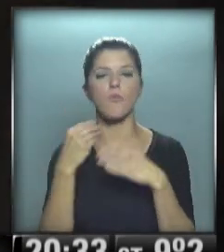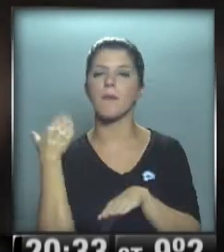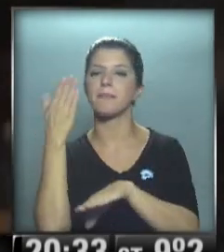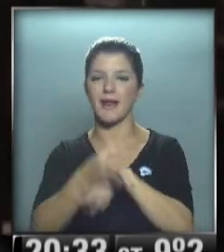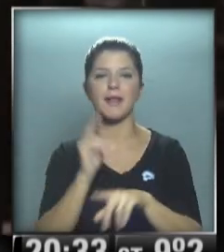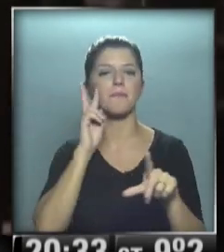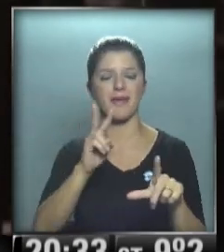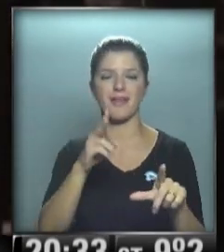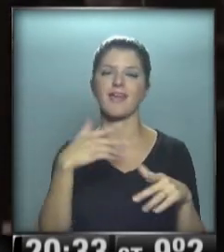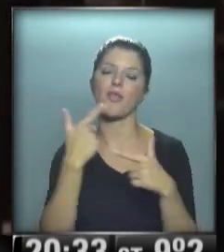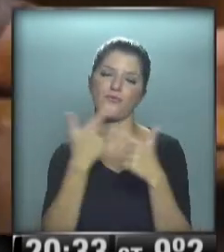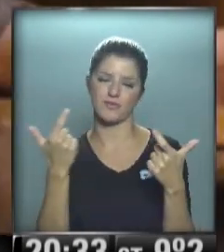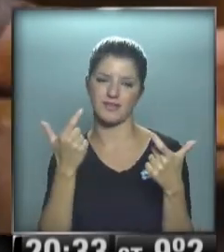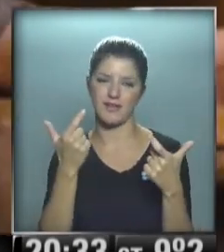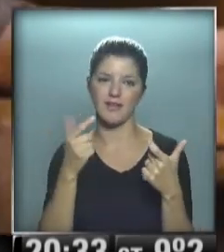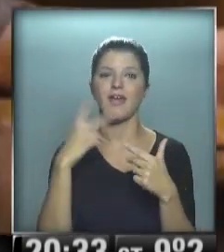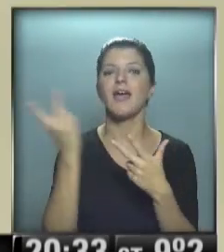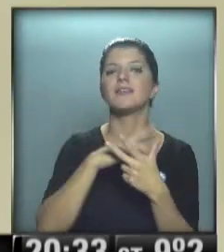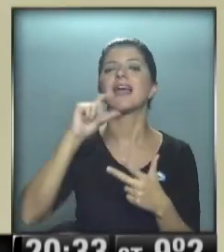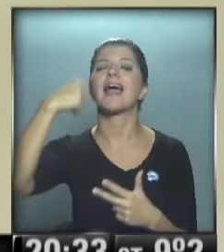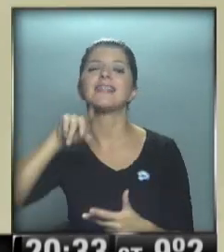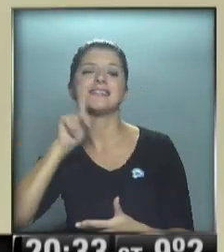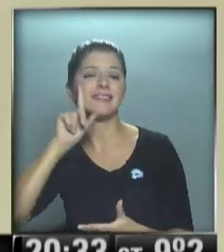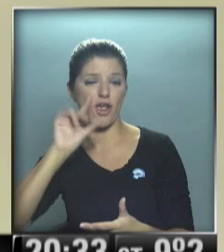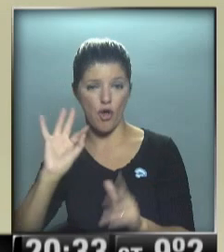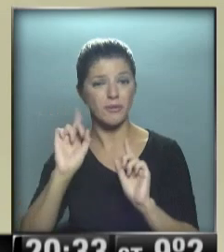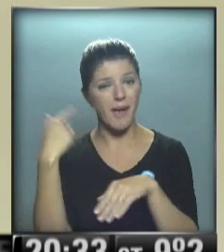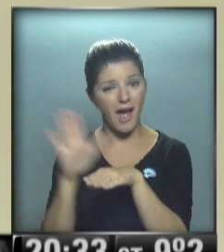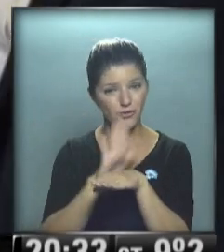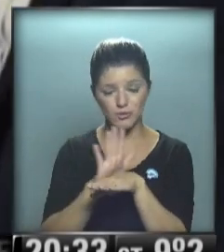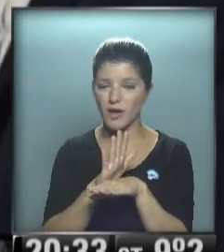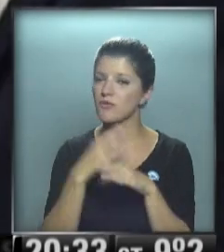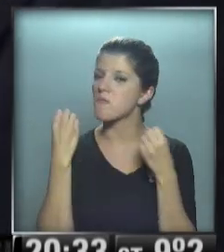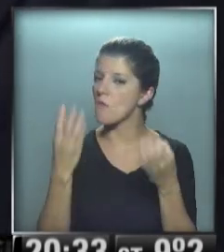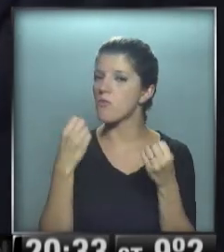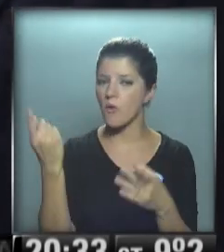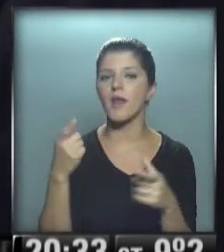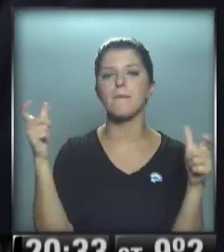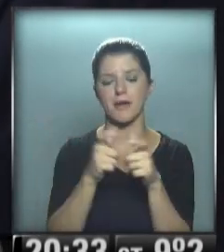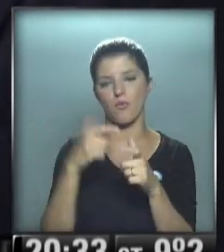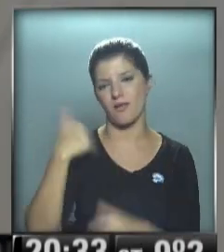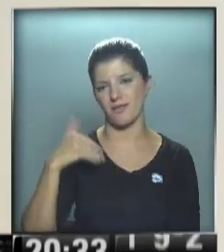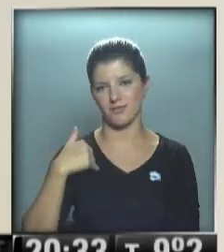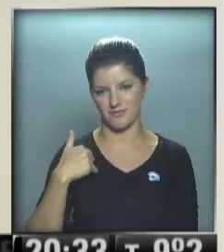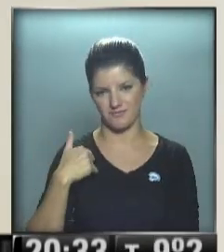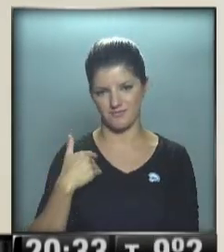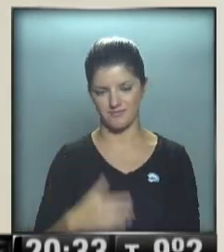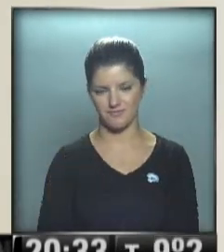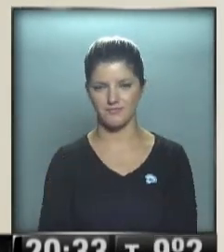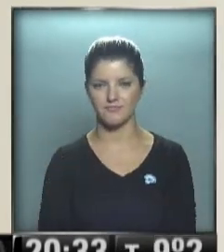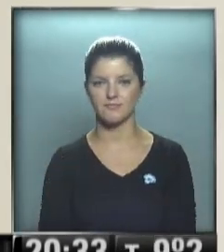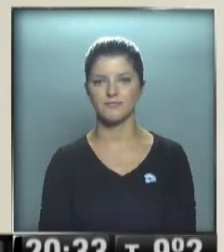disfrutar marilu marini y Fabi cantilo qué más se puede pedir en una brillante película de factura nacional aire